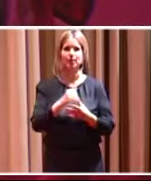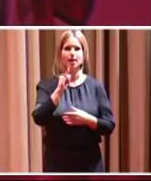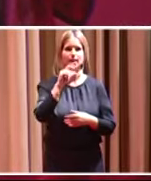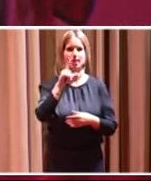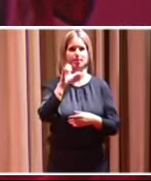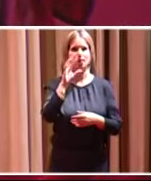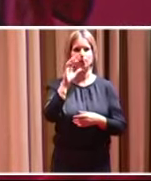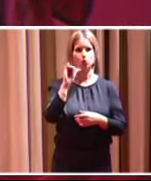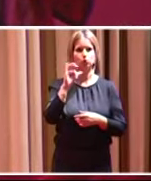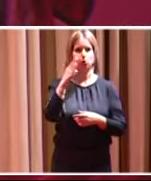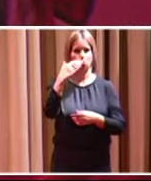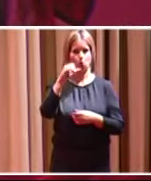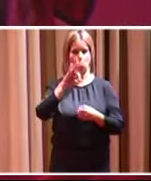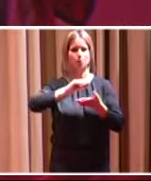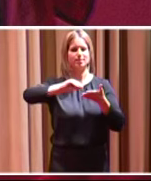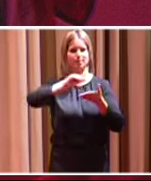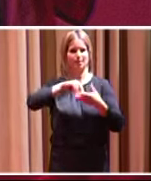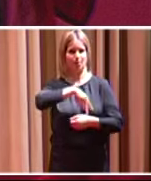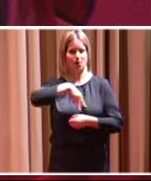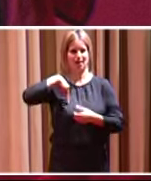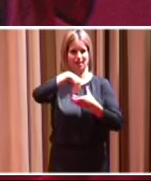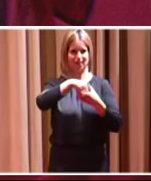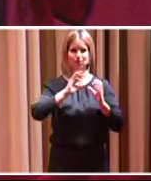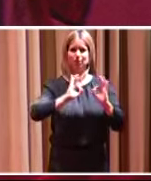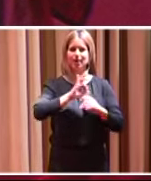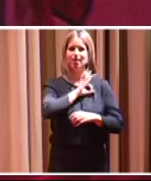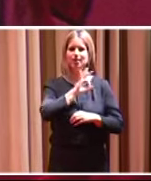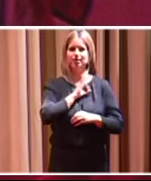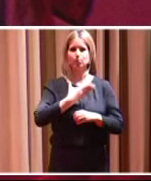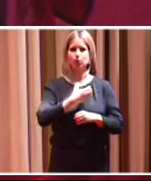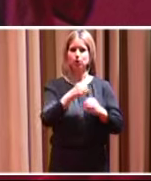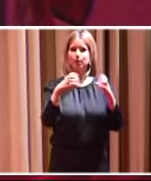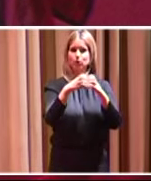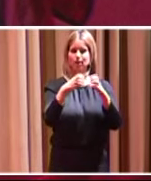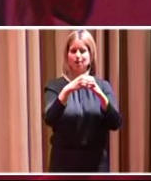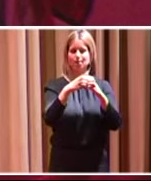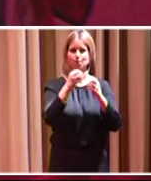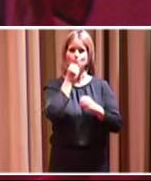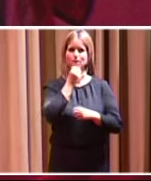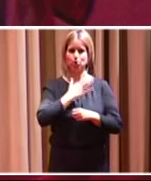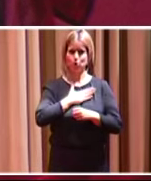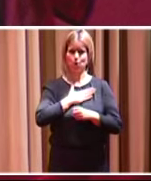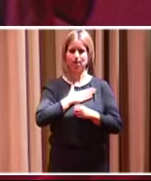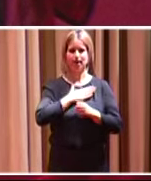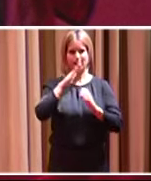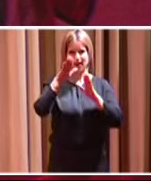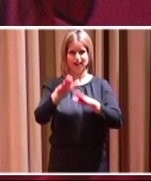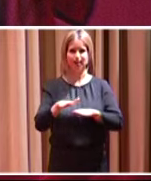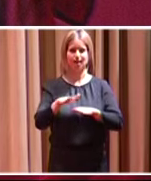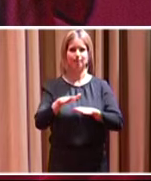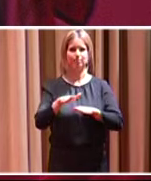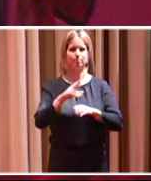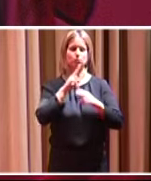Ildefonso Cobo Navarrete, secretario general del excelentísimo Ayuntamiento de la muy noble, muy leal,